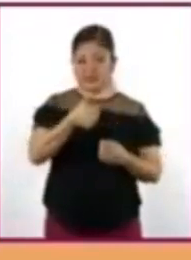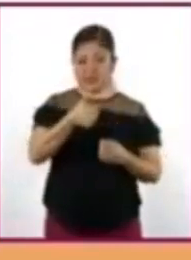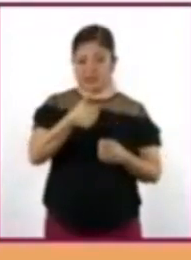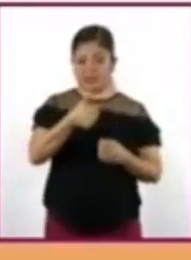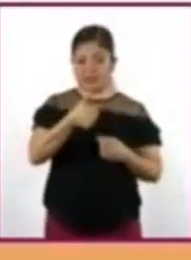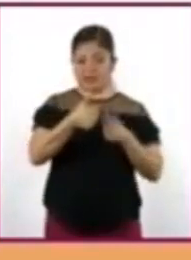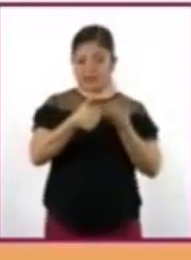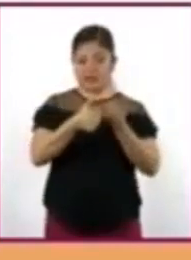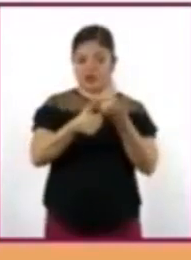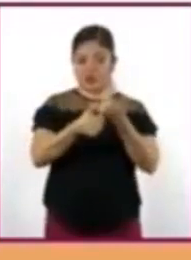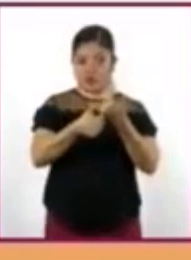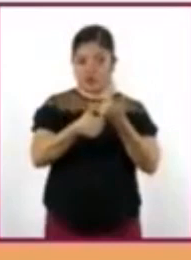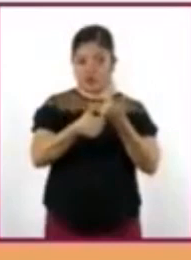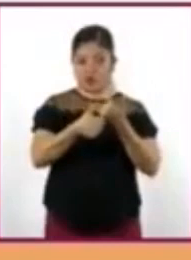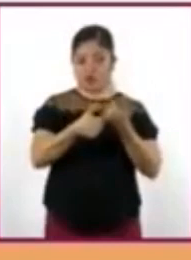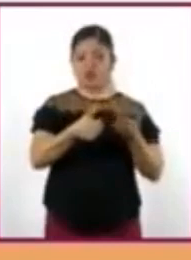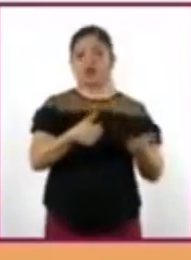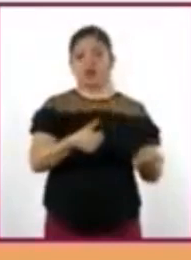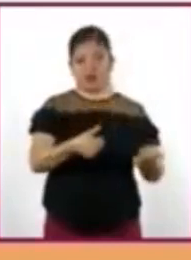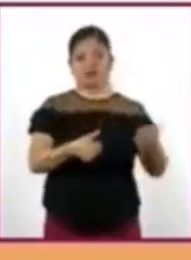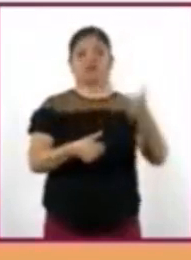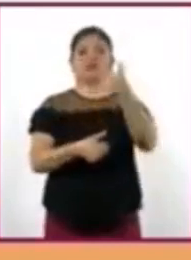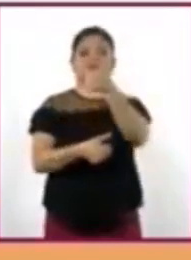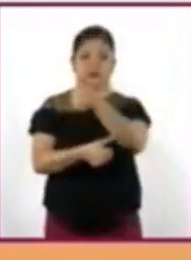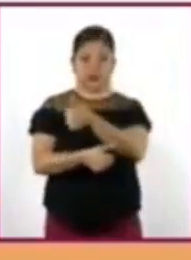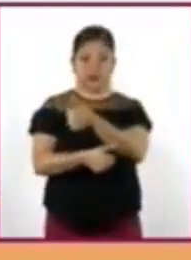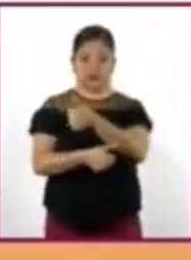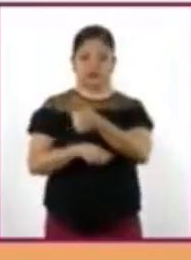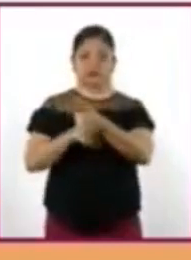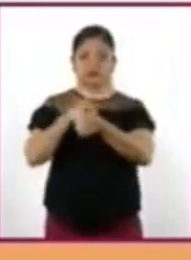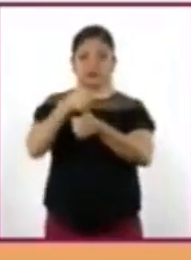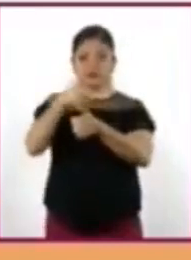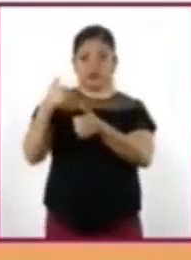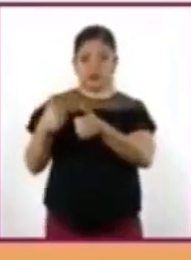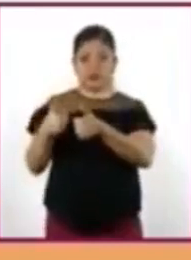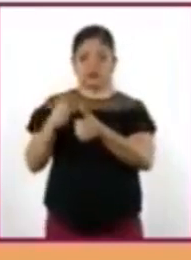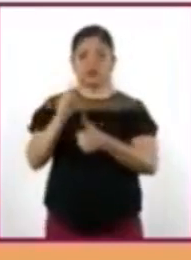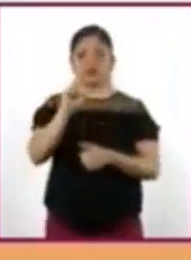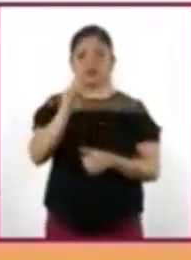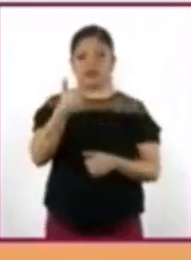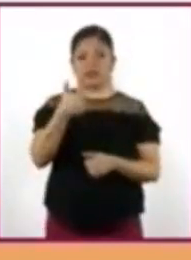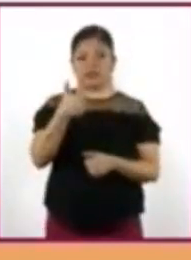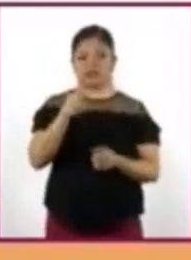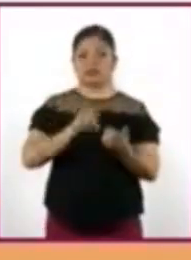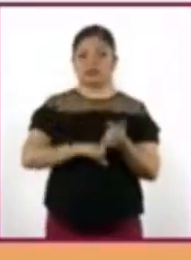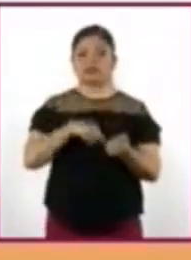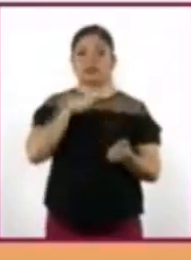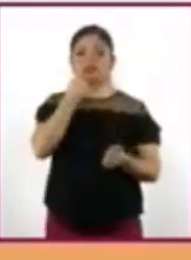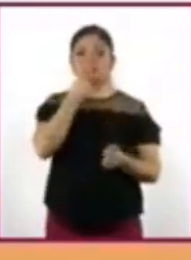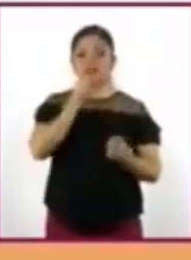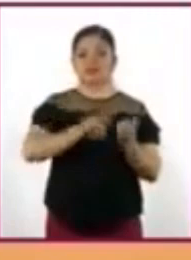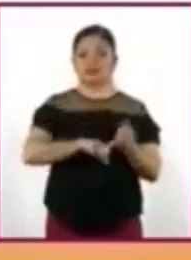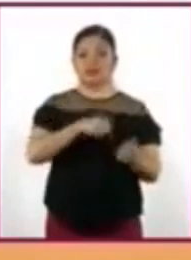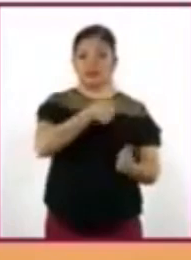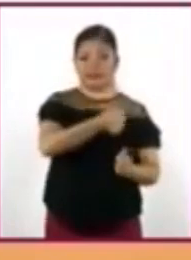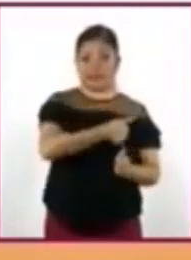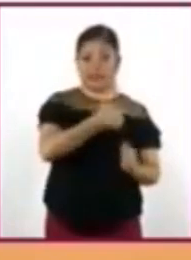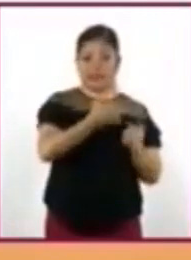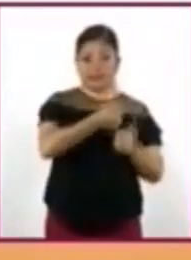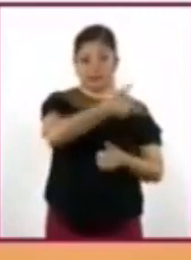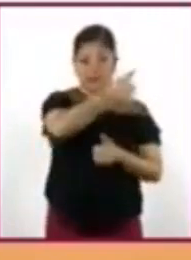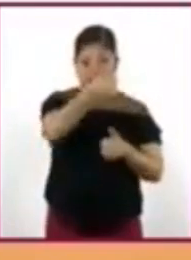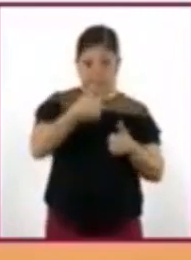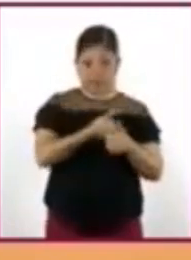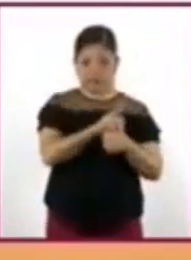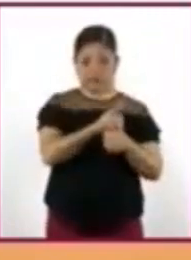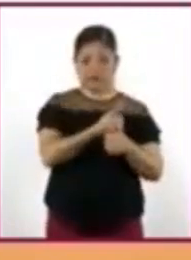al segundo término, entonces tiene 36 hexágonos, porque son 6 elementos iguales al segundo